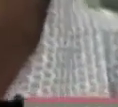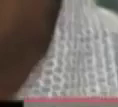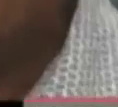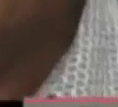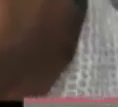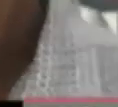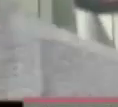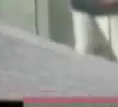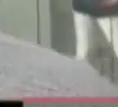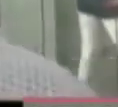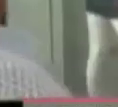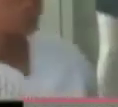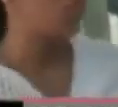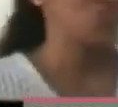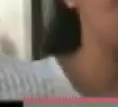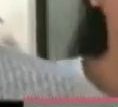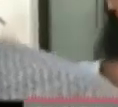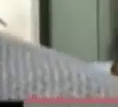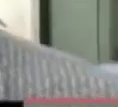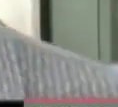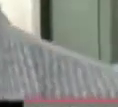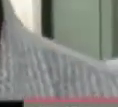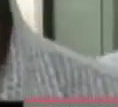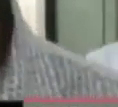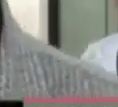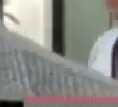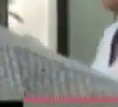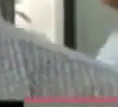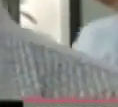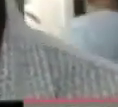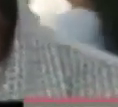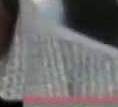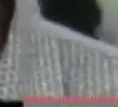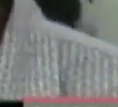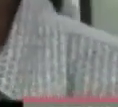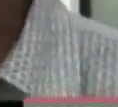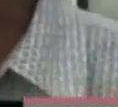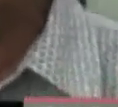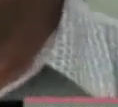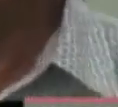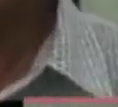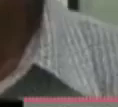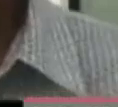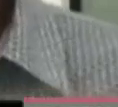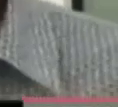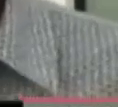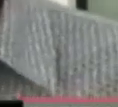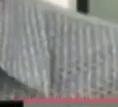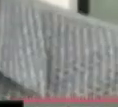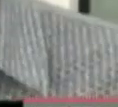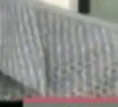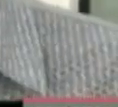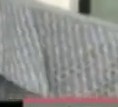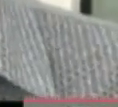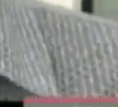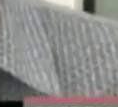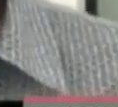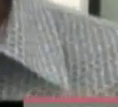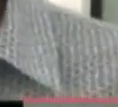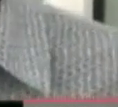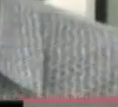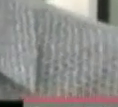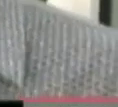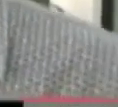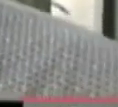le dije, ah, ¿por qué no sé? Porque, mire, yo antes tenía que agarrar un bus de aquí a la avenida Sucre. Después la avenida Sucre para el centro